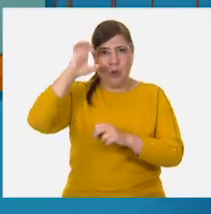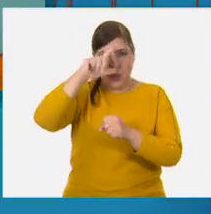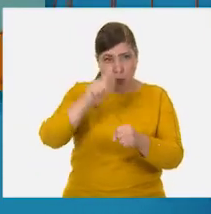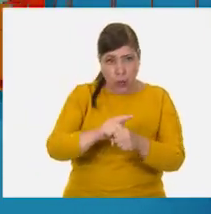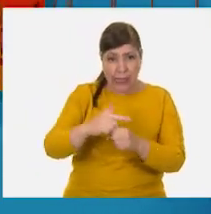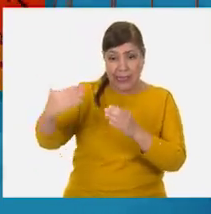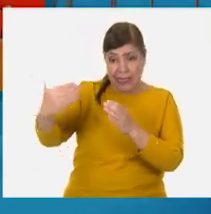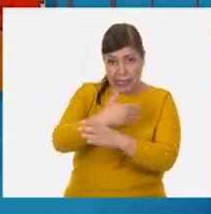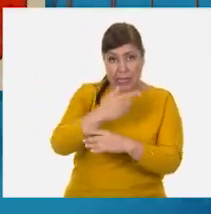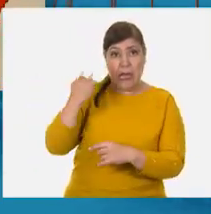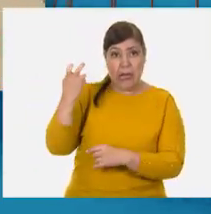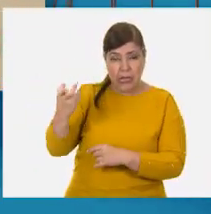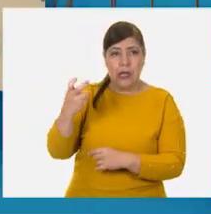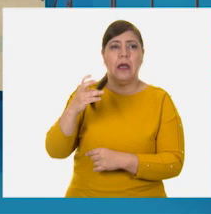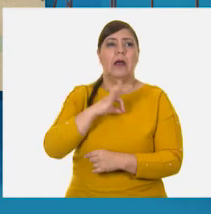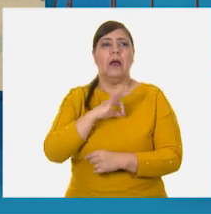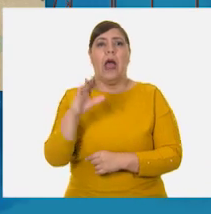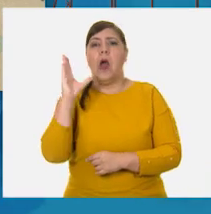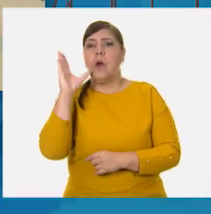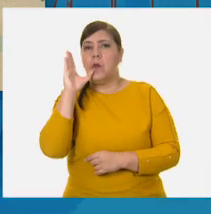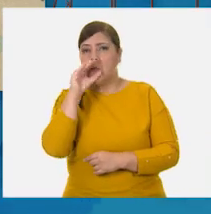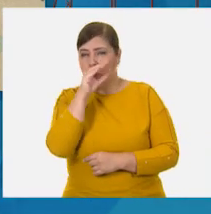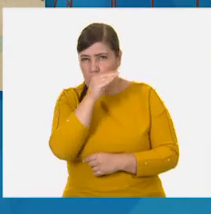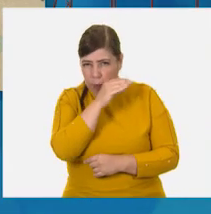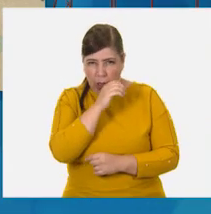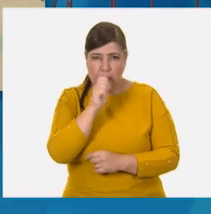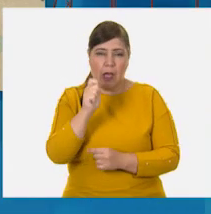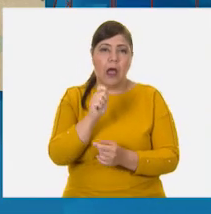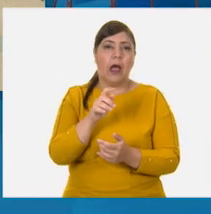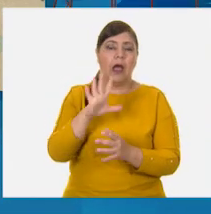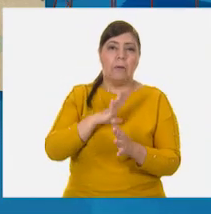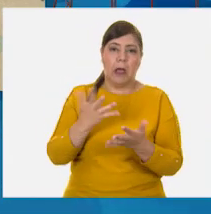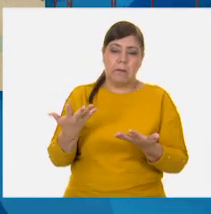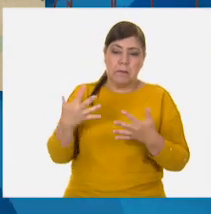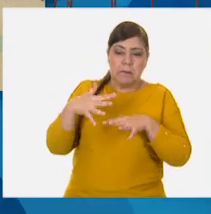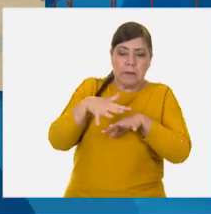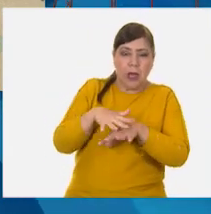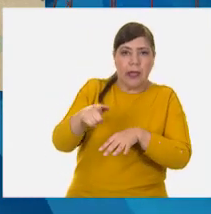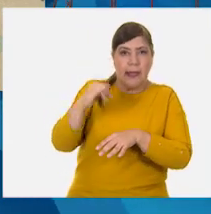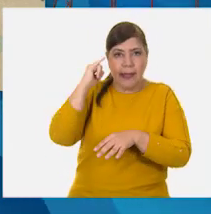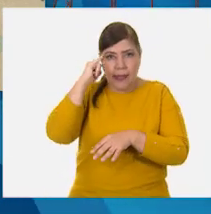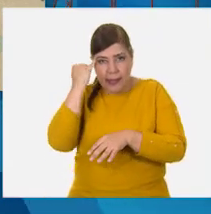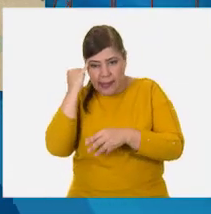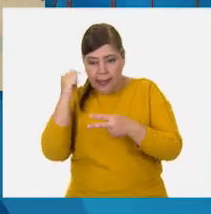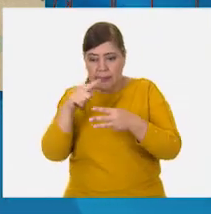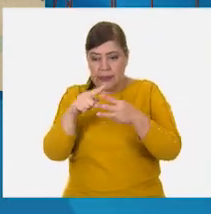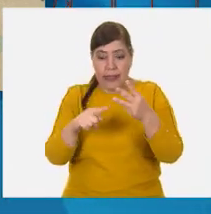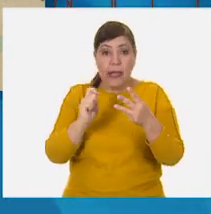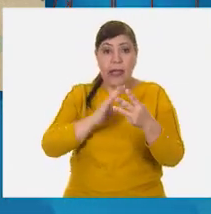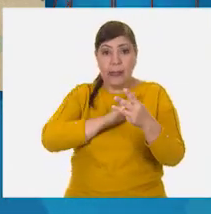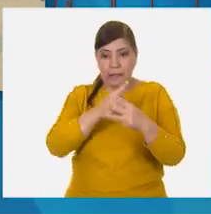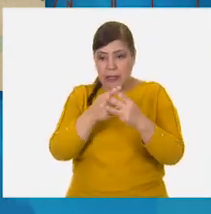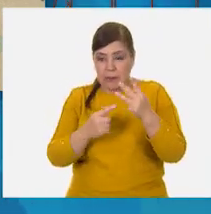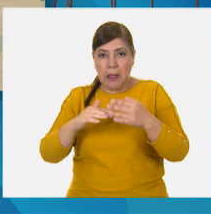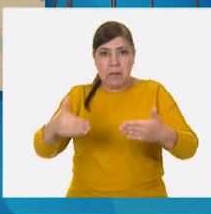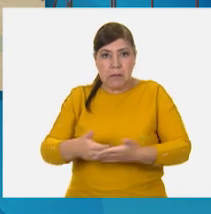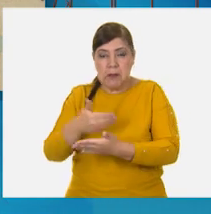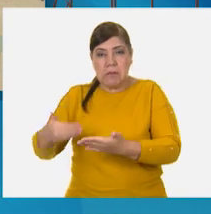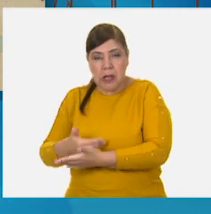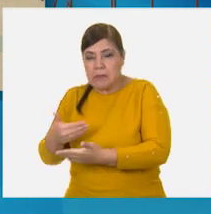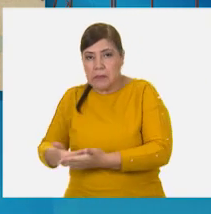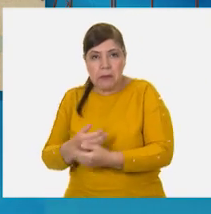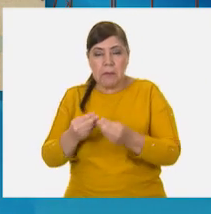sabanas inmensas, la negritud, nuestra tercera raíz, al mezclarse con la sangre india y la española, dio lugar a una de las culturas